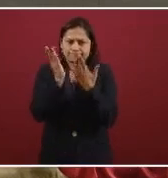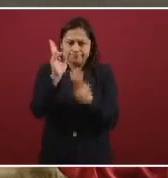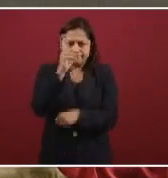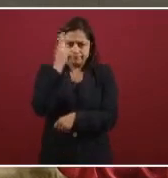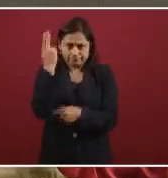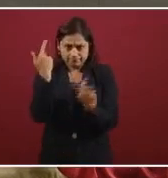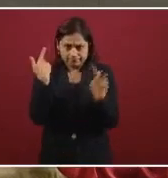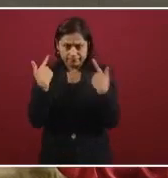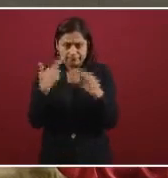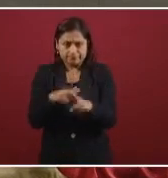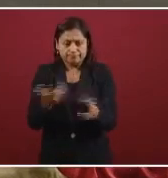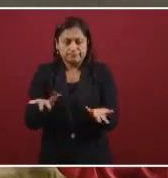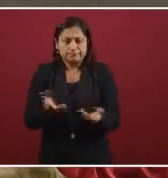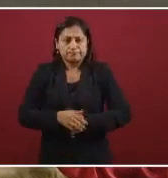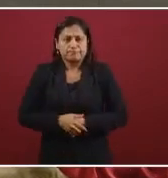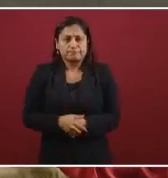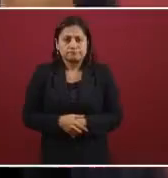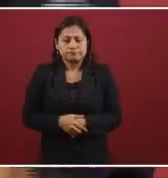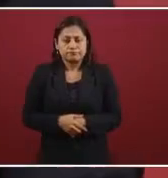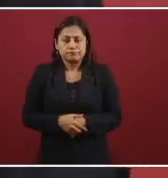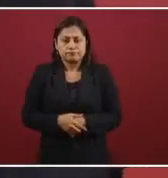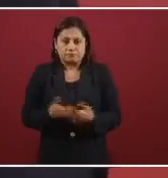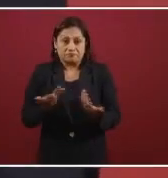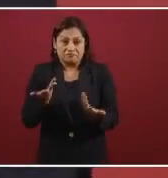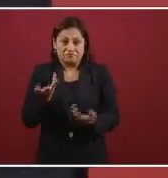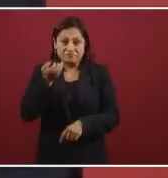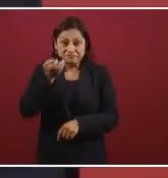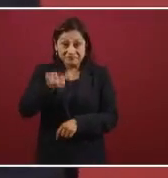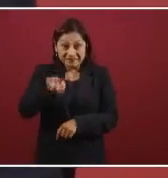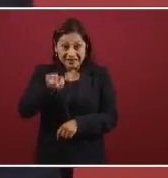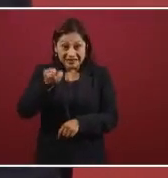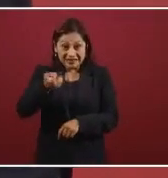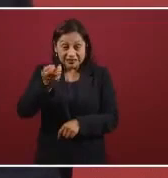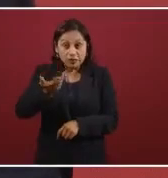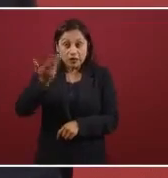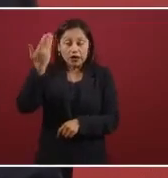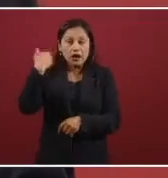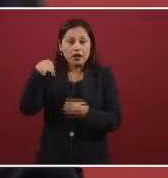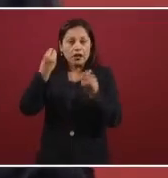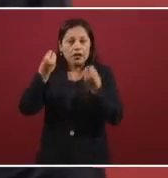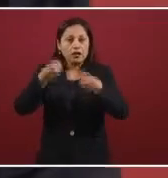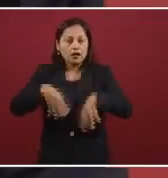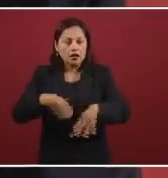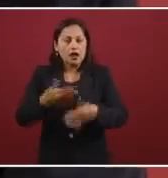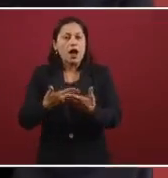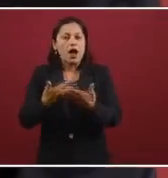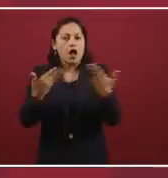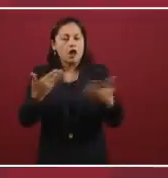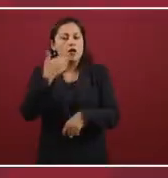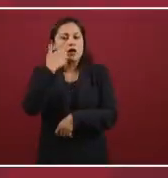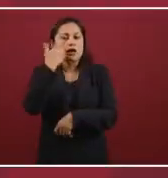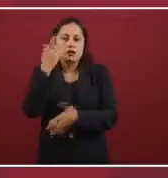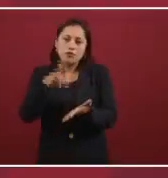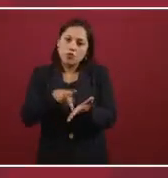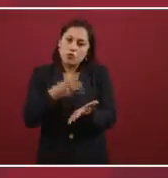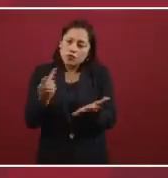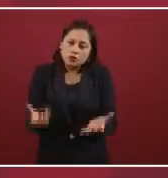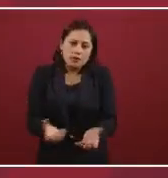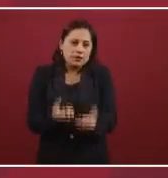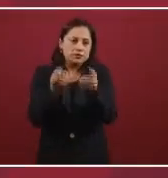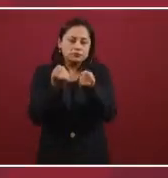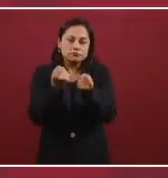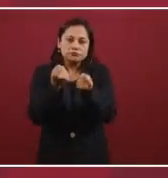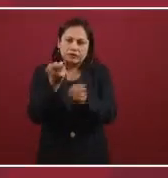Y eso es lo que queremos, recuperar lo que es la buena tradición de la escuela